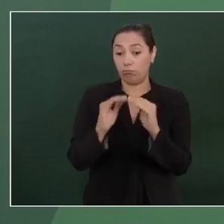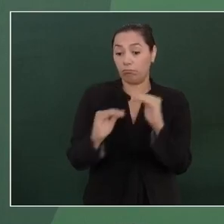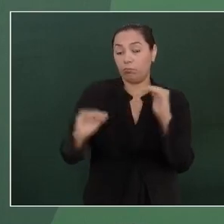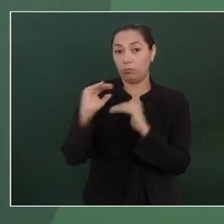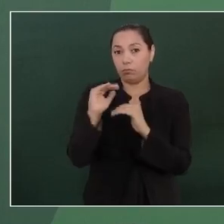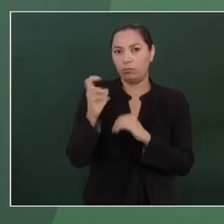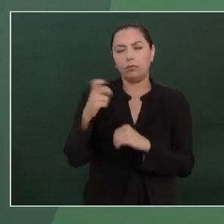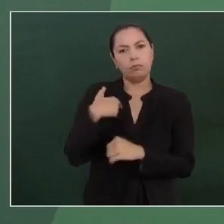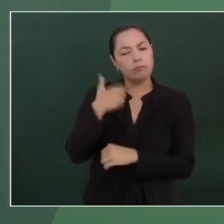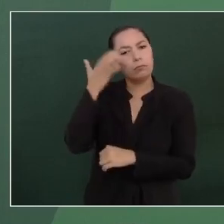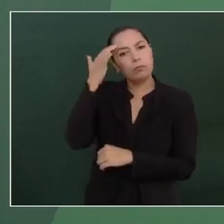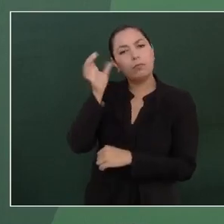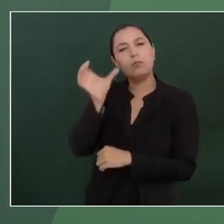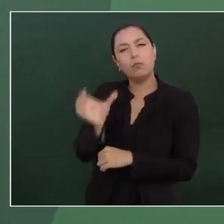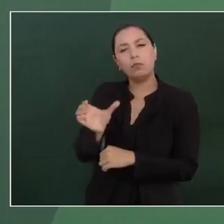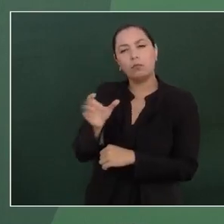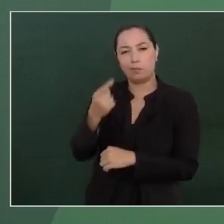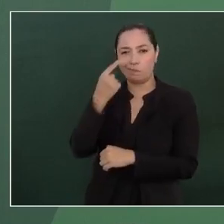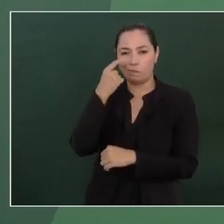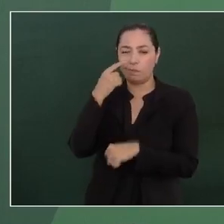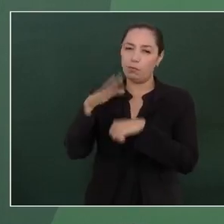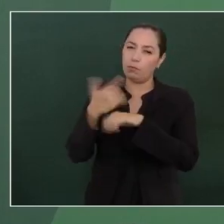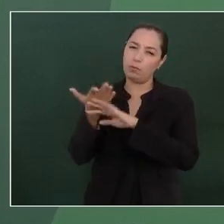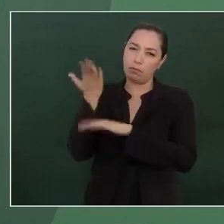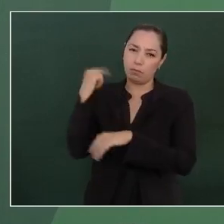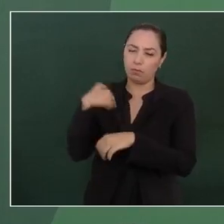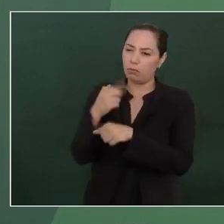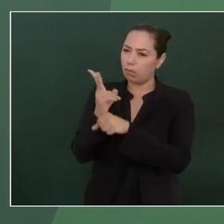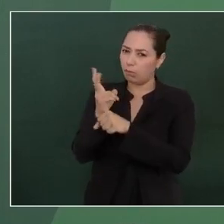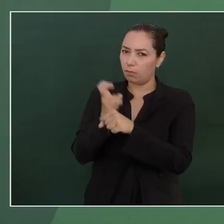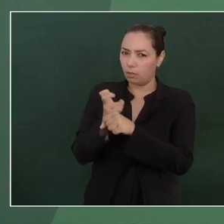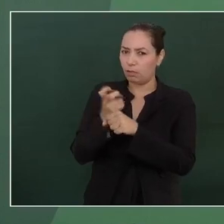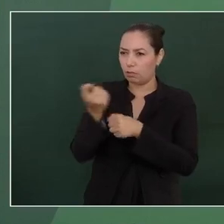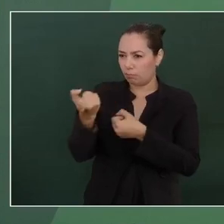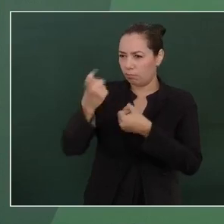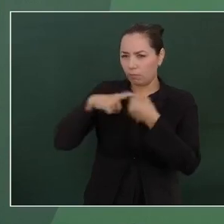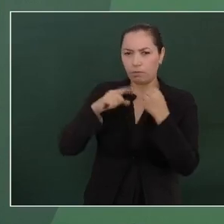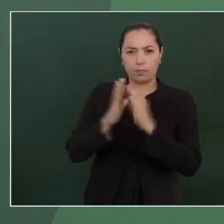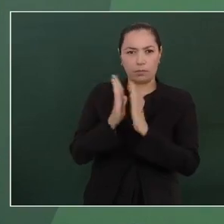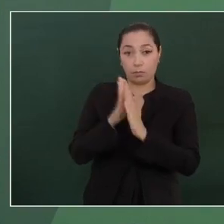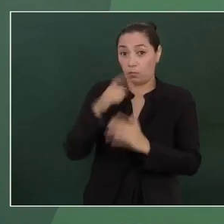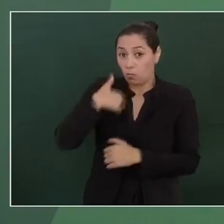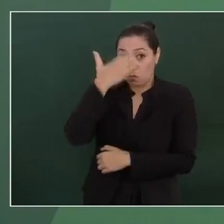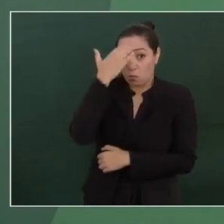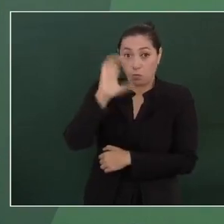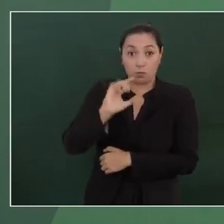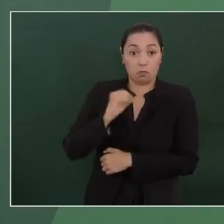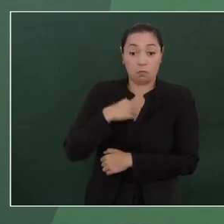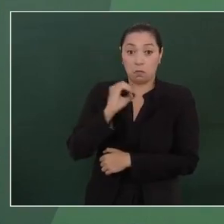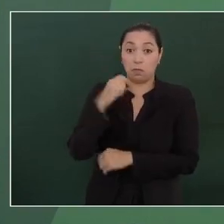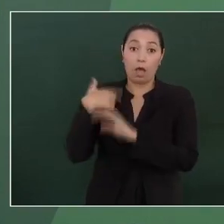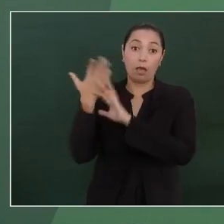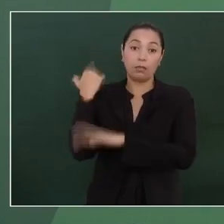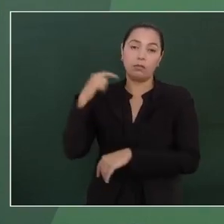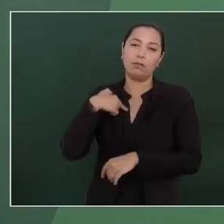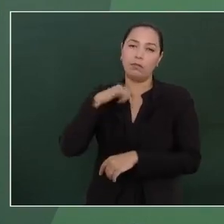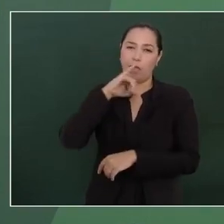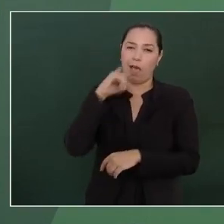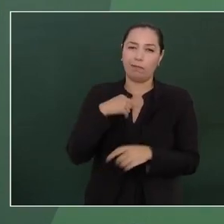La conozco porque la invité a participar, no nos conocíamos cuando fui jefe de